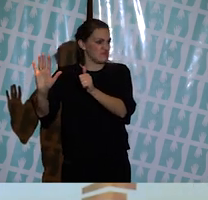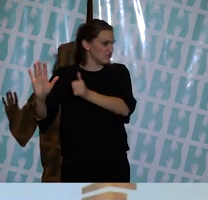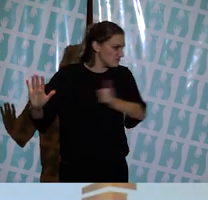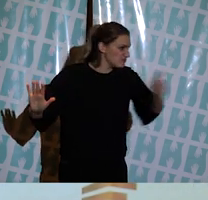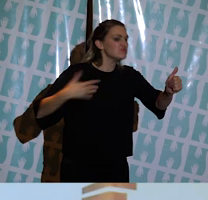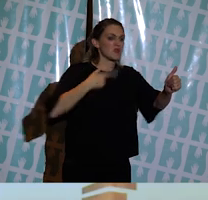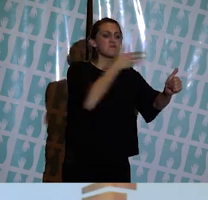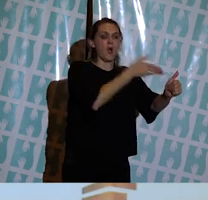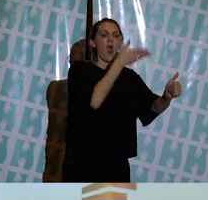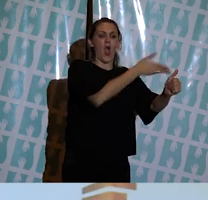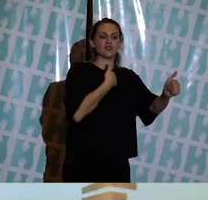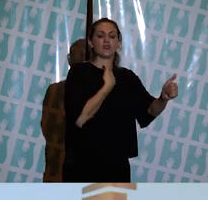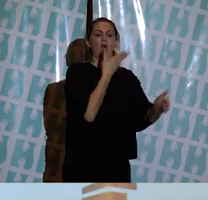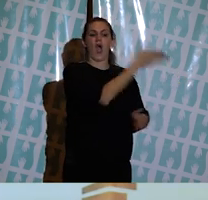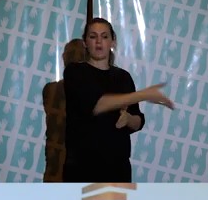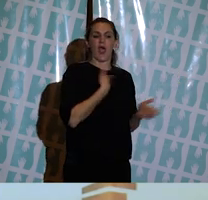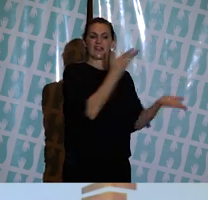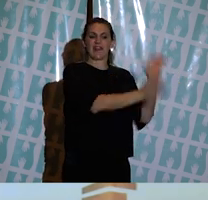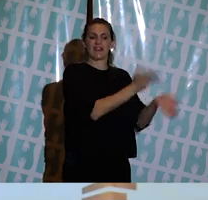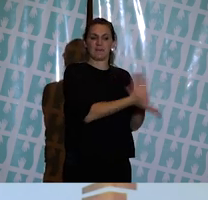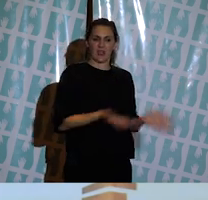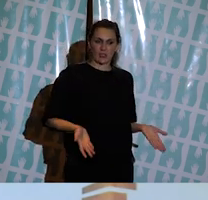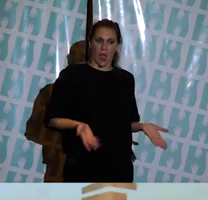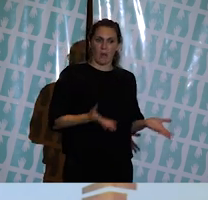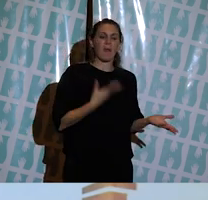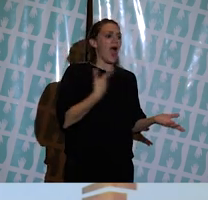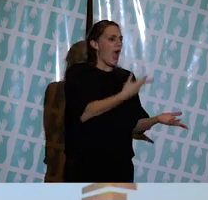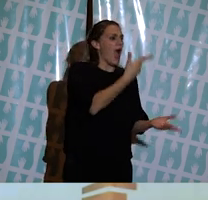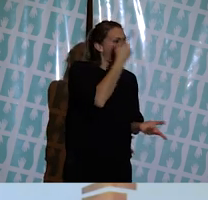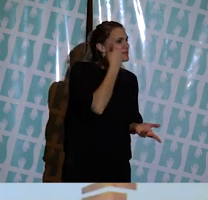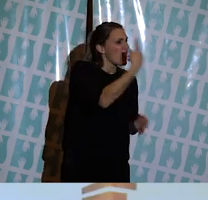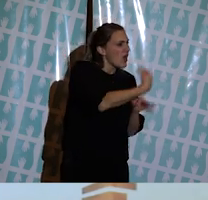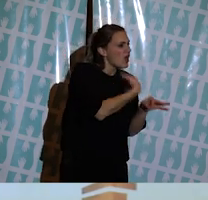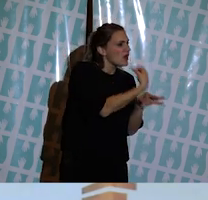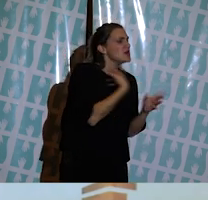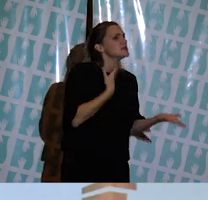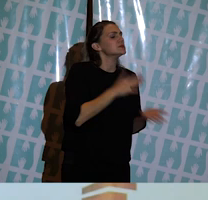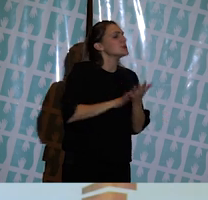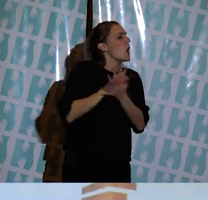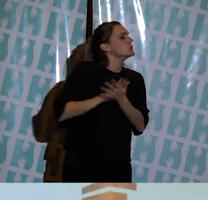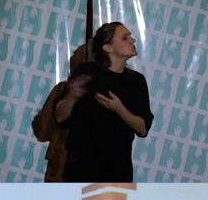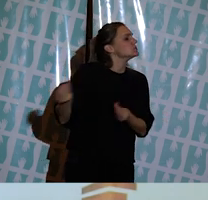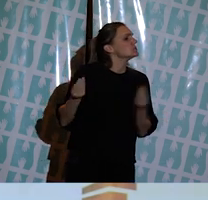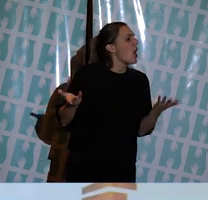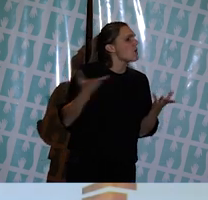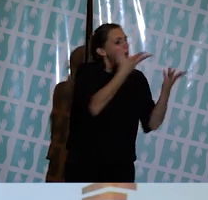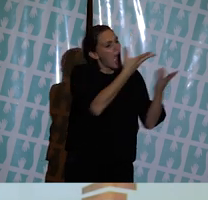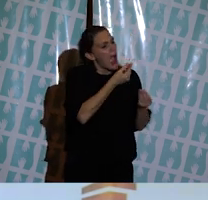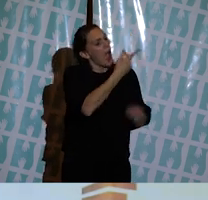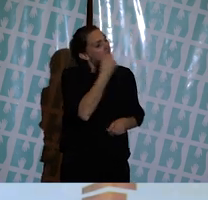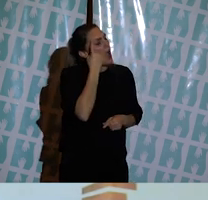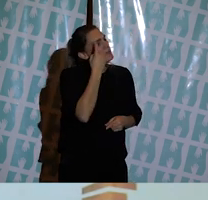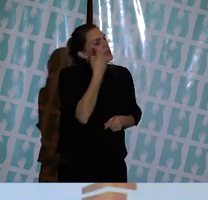no seguir facilitando ese problema. Por ejemplo, bueno, no, lo que pasa es que yo